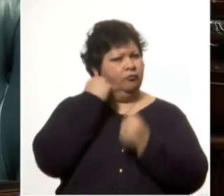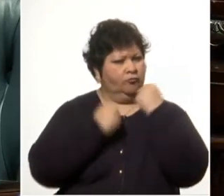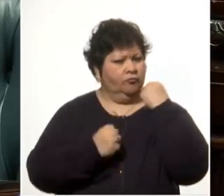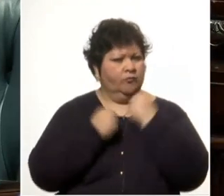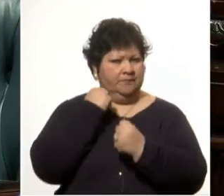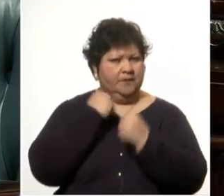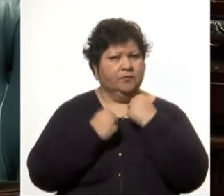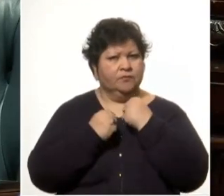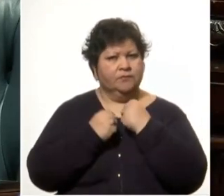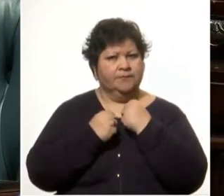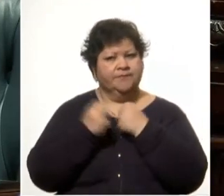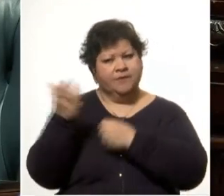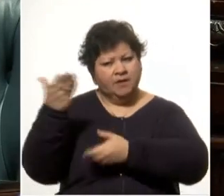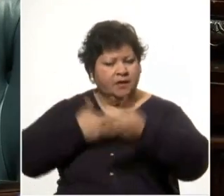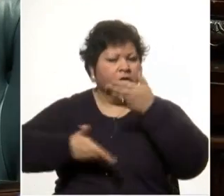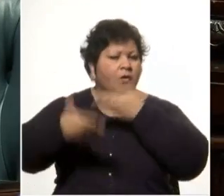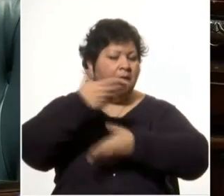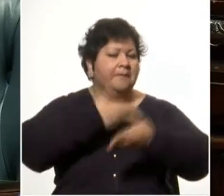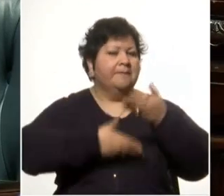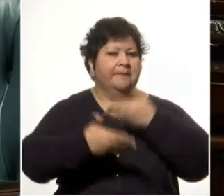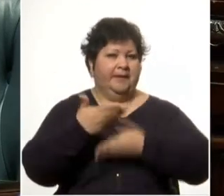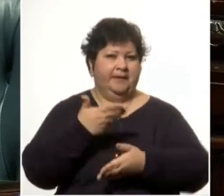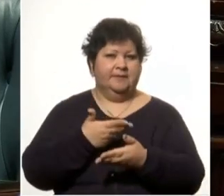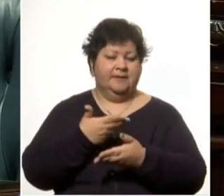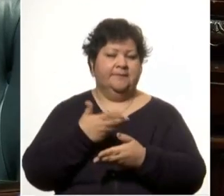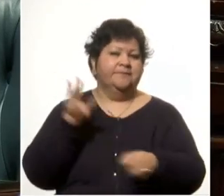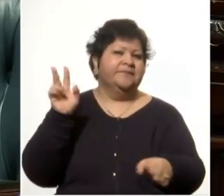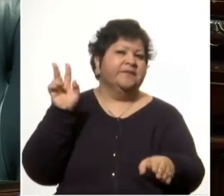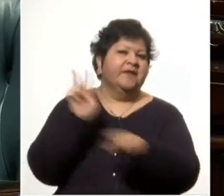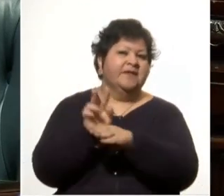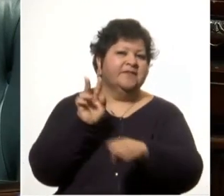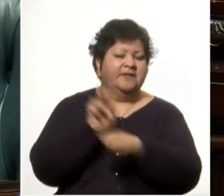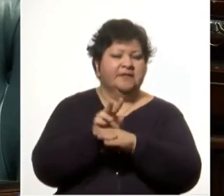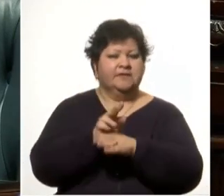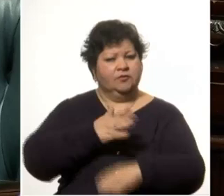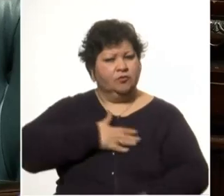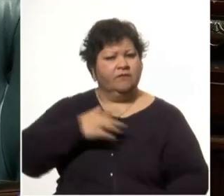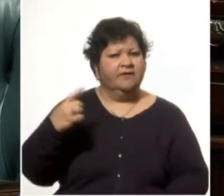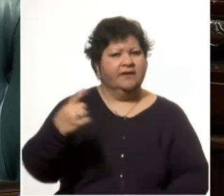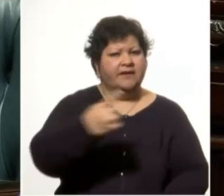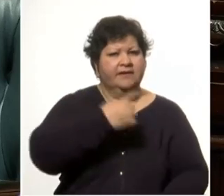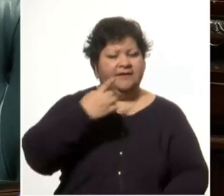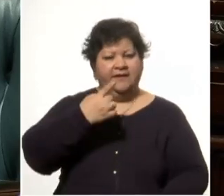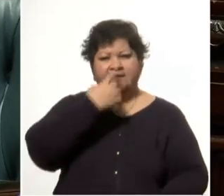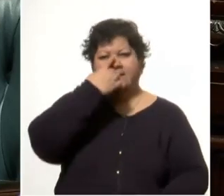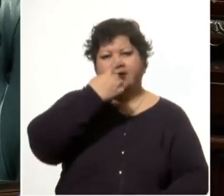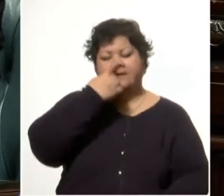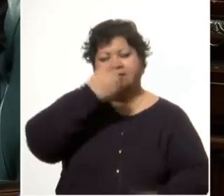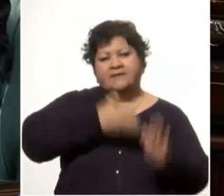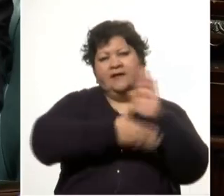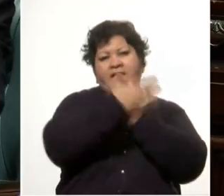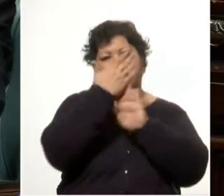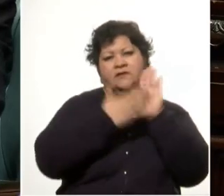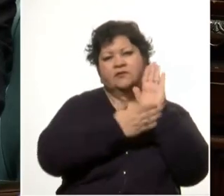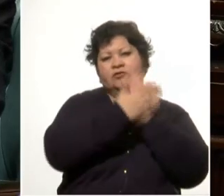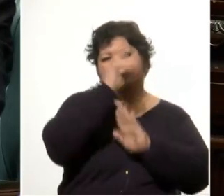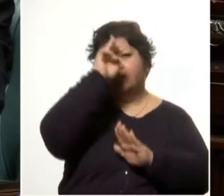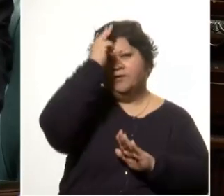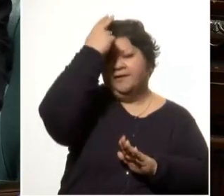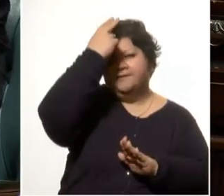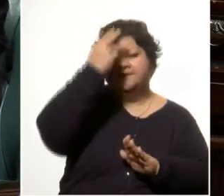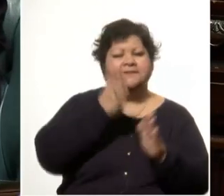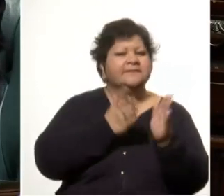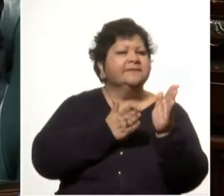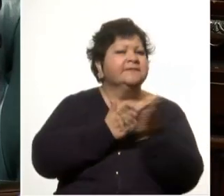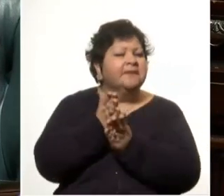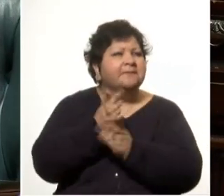económicos que compartan la bandera de la defensa de la soberanía y el interés nacional, siempre con la mira